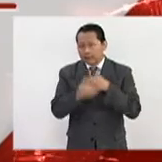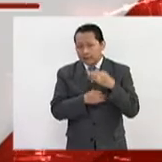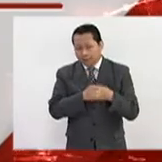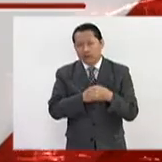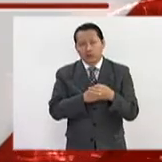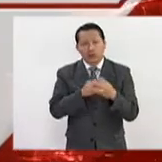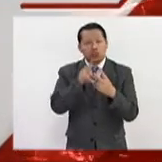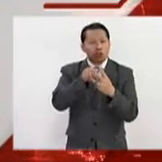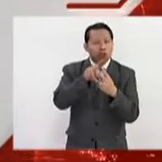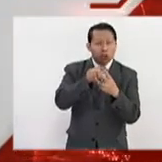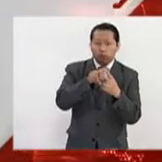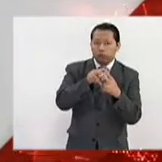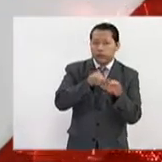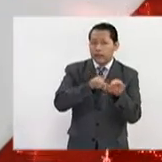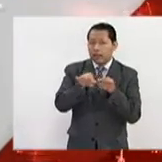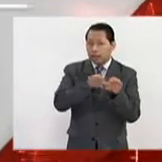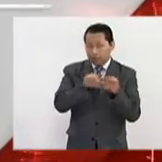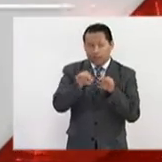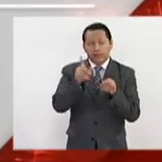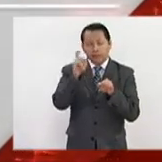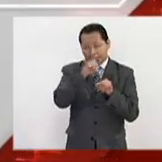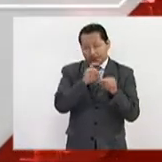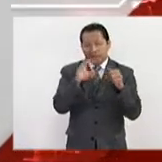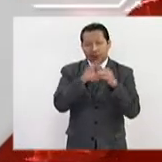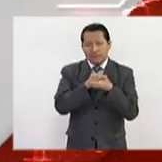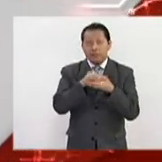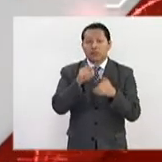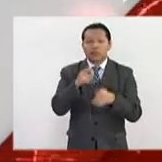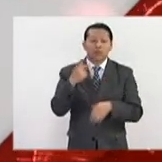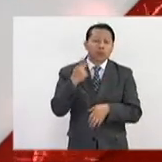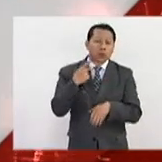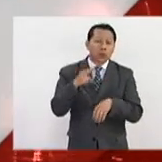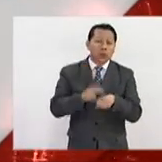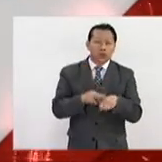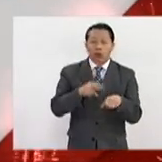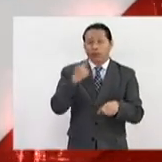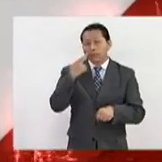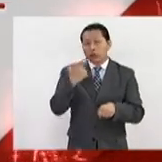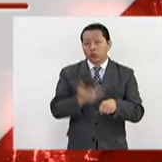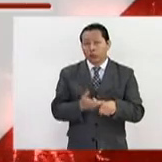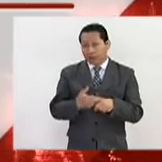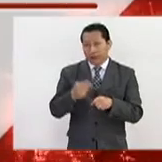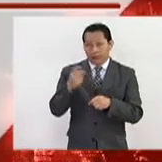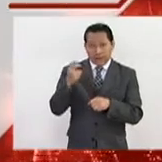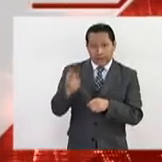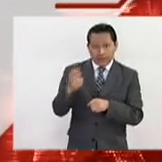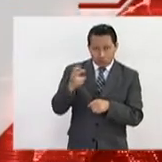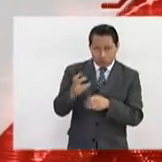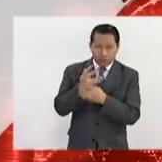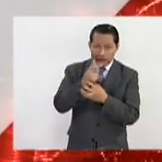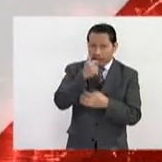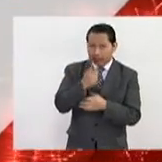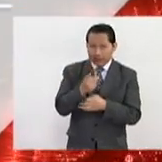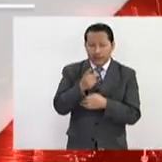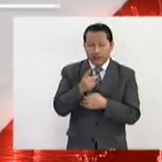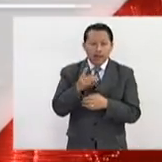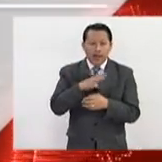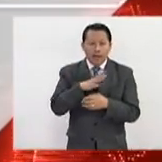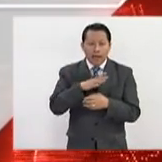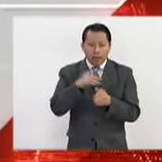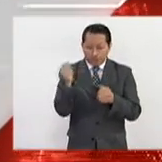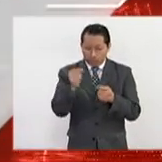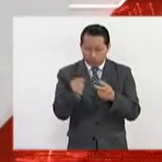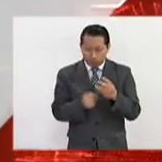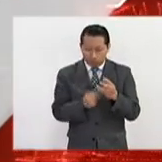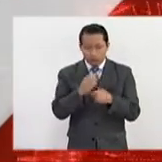tareas que cuesta mucho conciliar. El procurador encargado del despacho lo dijo claramente, hay circunstancias que no se